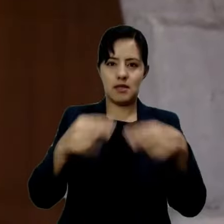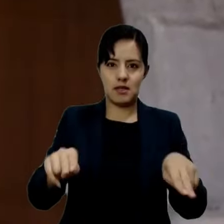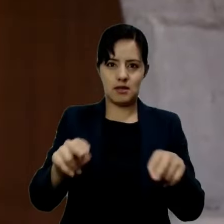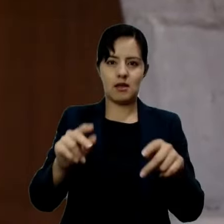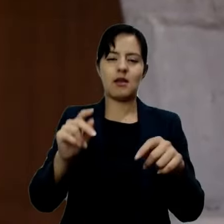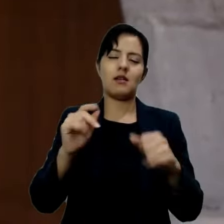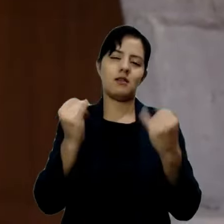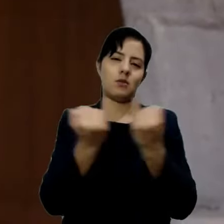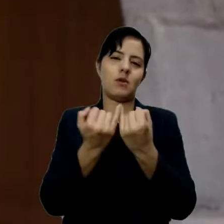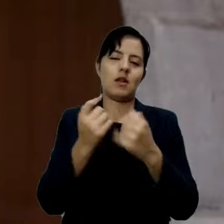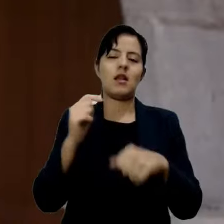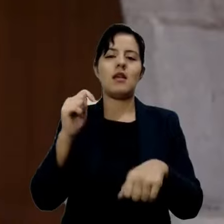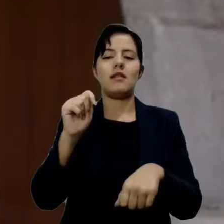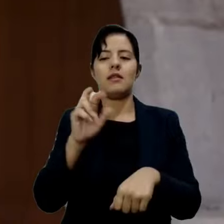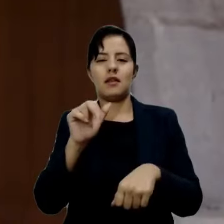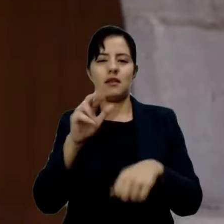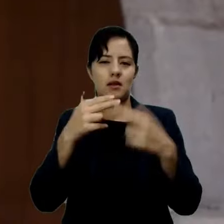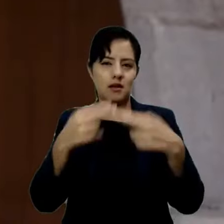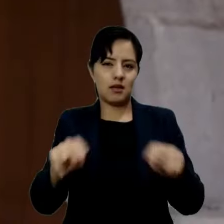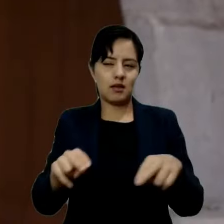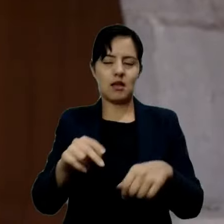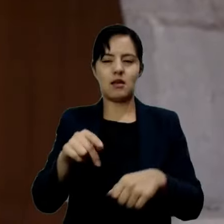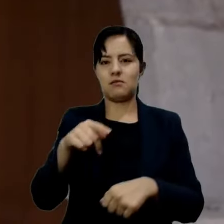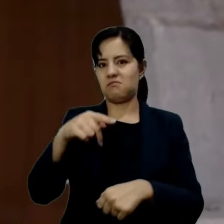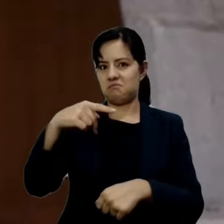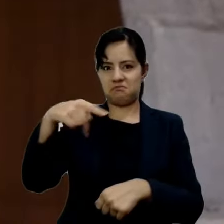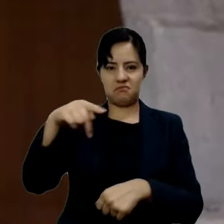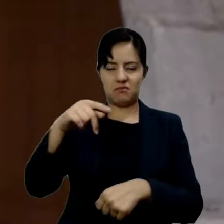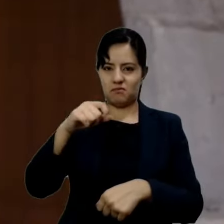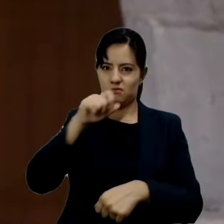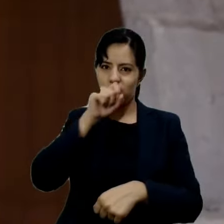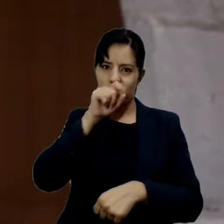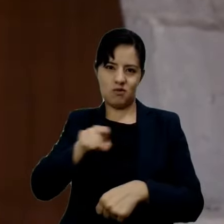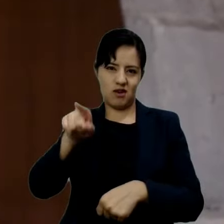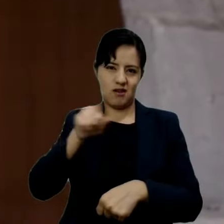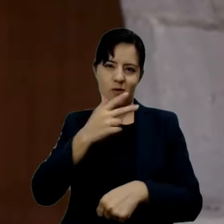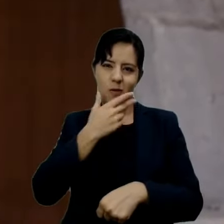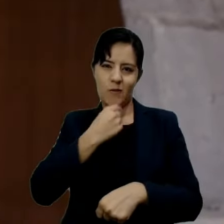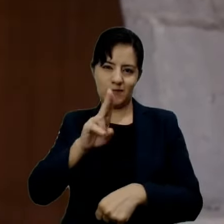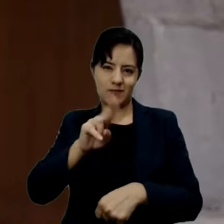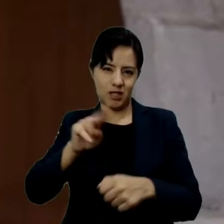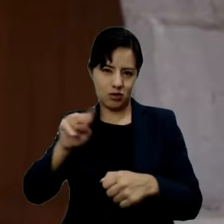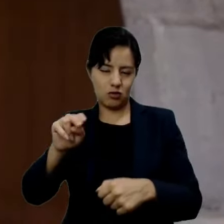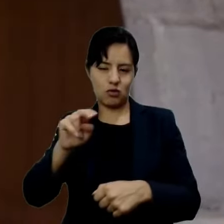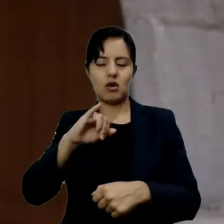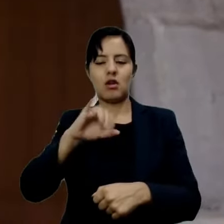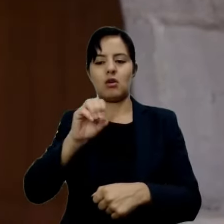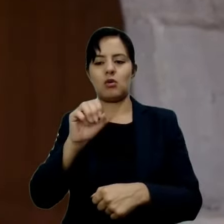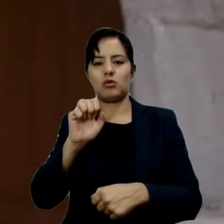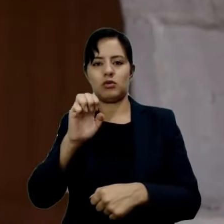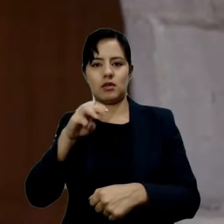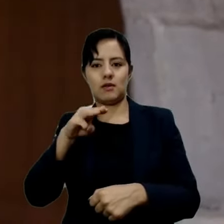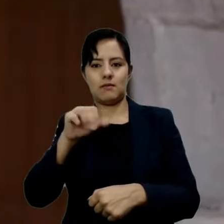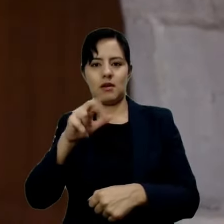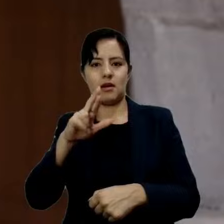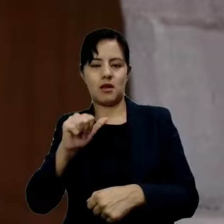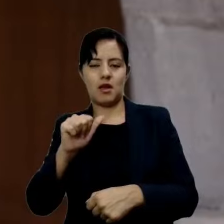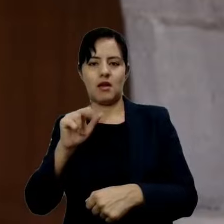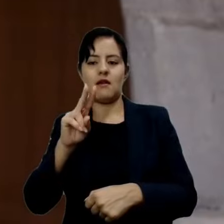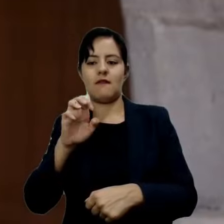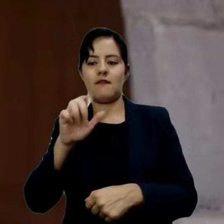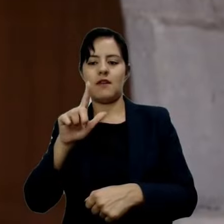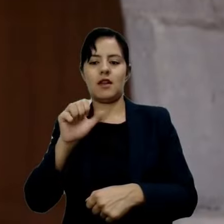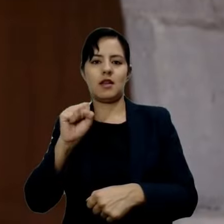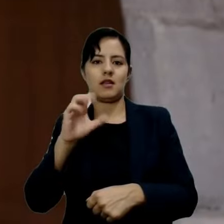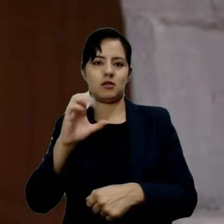José María Velasco así como a los integrantes de la asociación cultural temascalcingo honra a José María Velasco